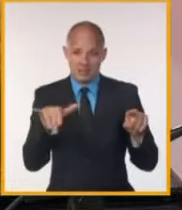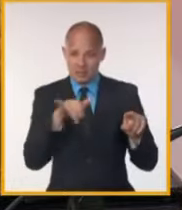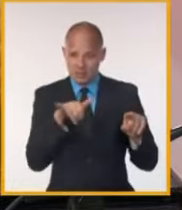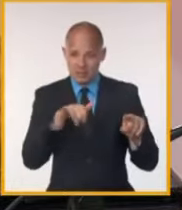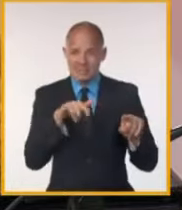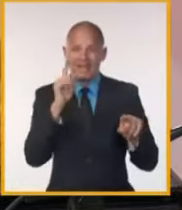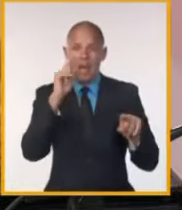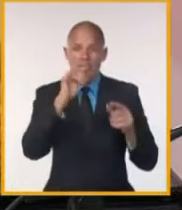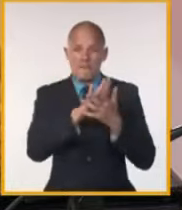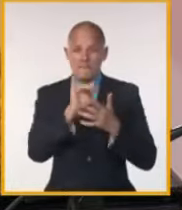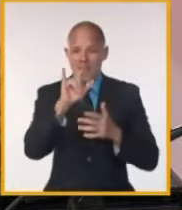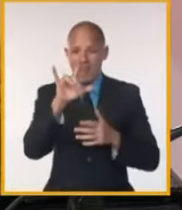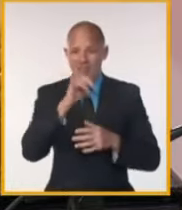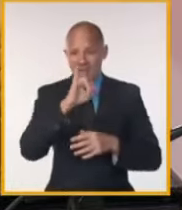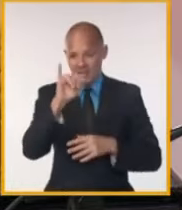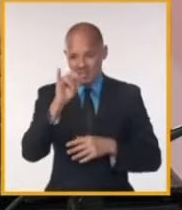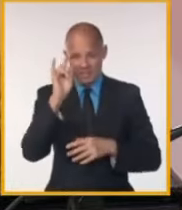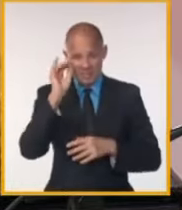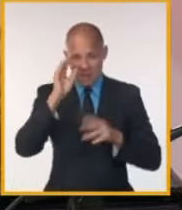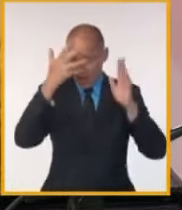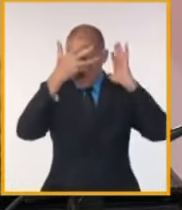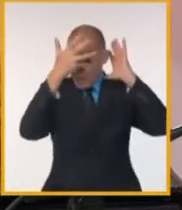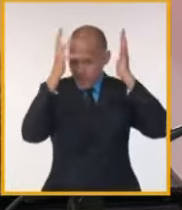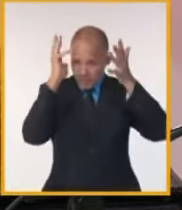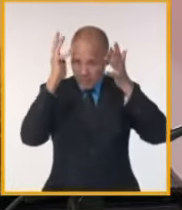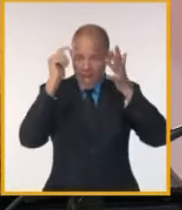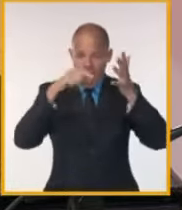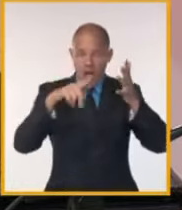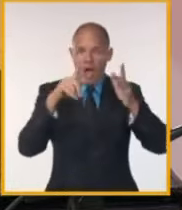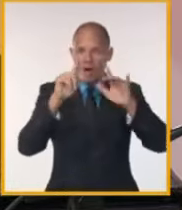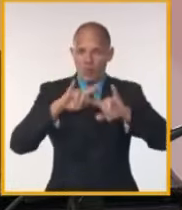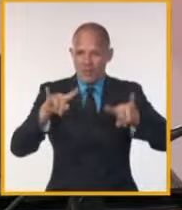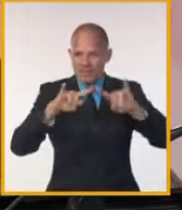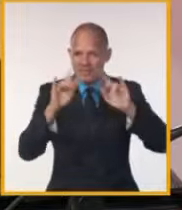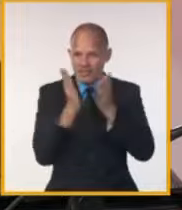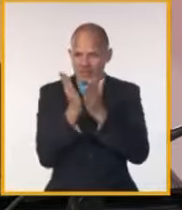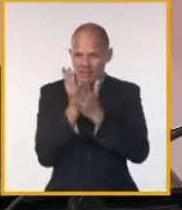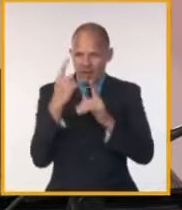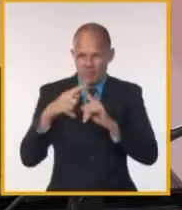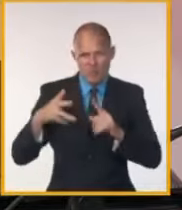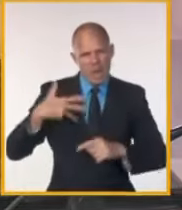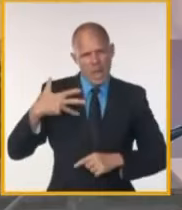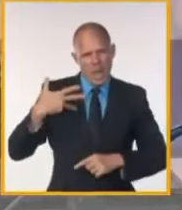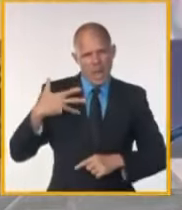especialmente de los universitarios frente a las medidas adoptadas por ese